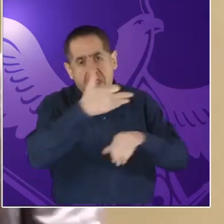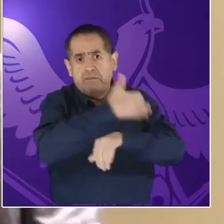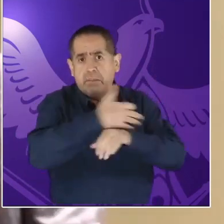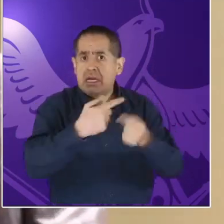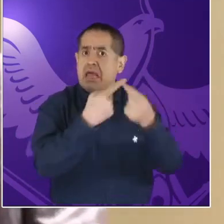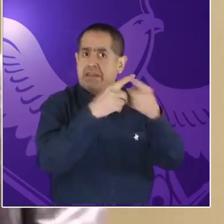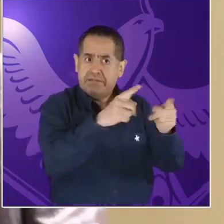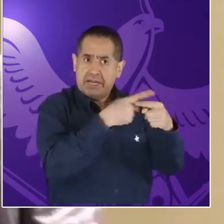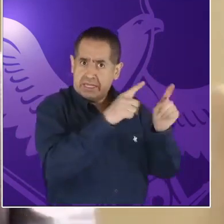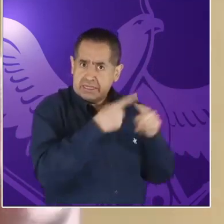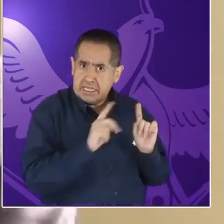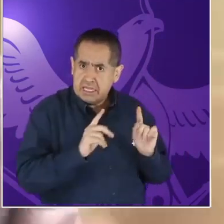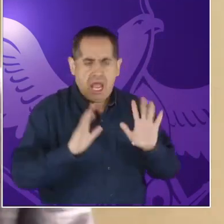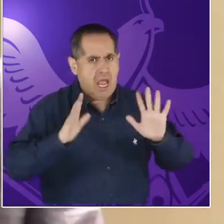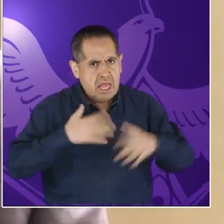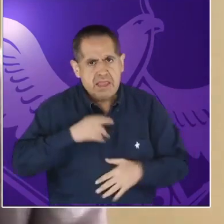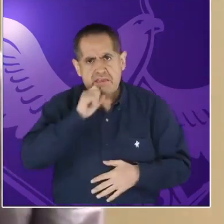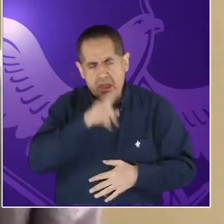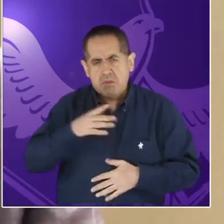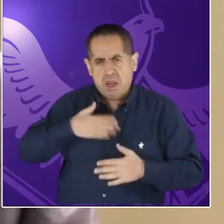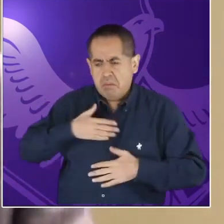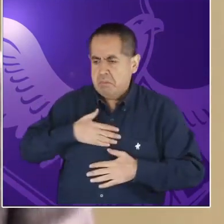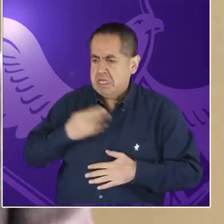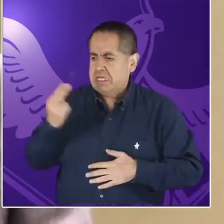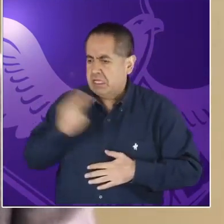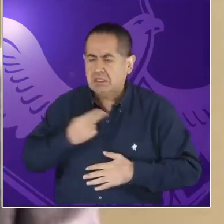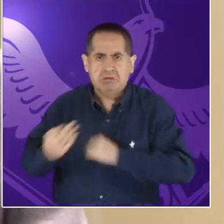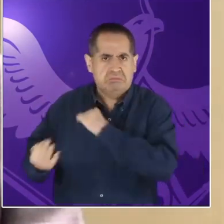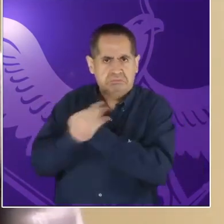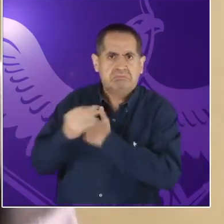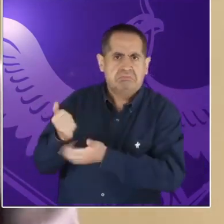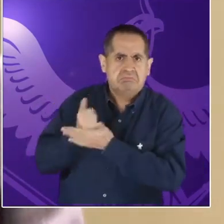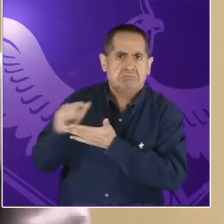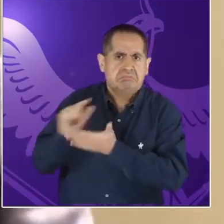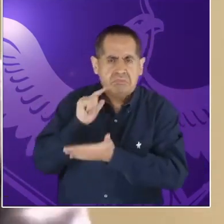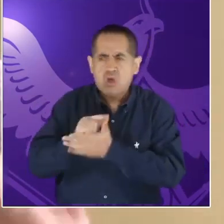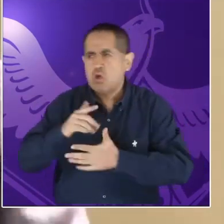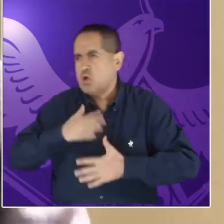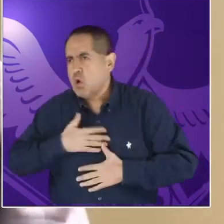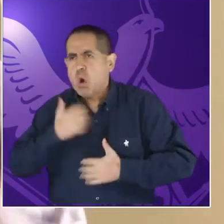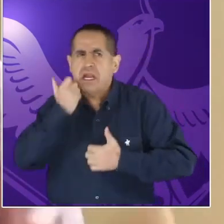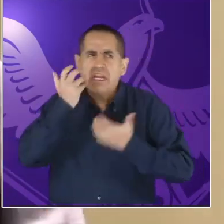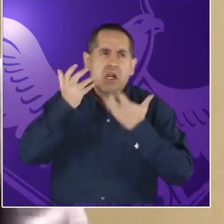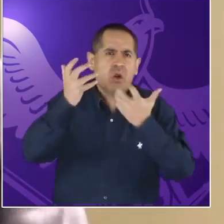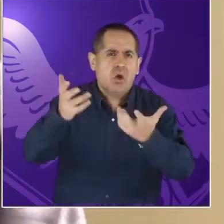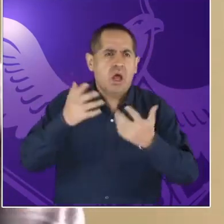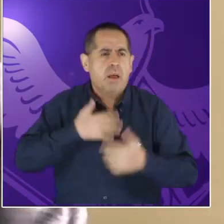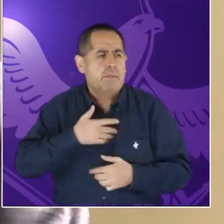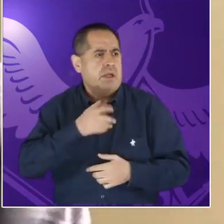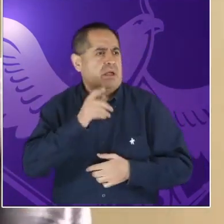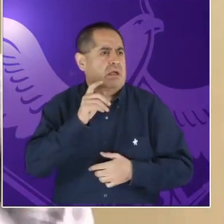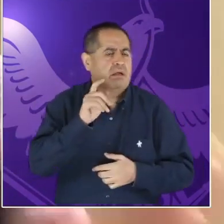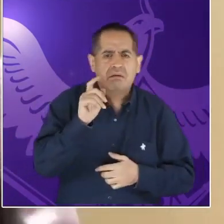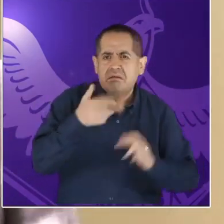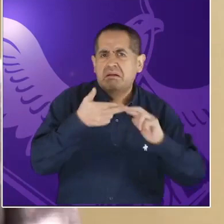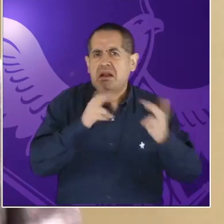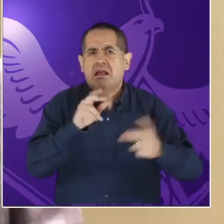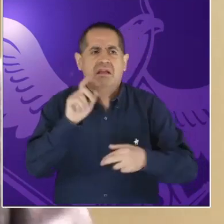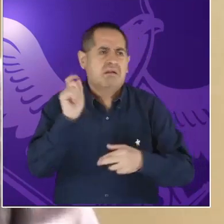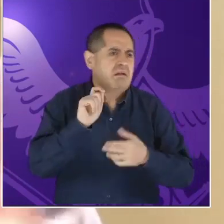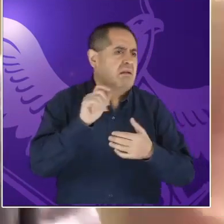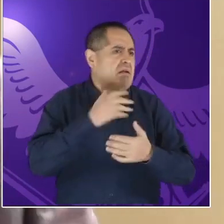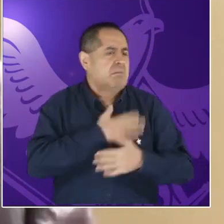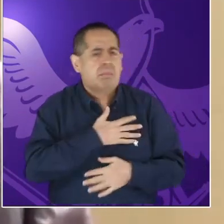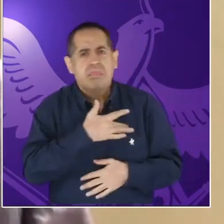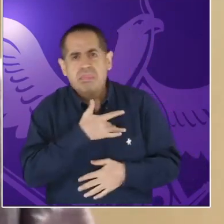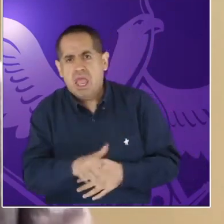también las diversas, podemos atender nuestras propias necesidades, requerimientos, deseos, relaciones